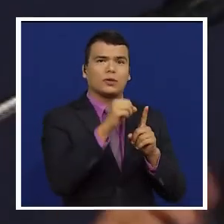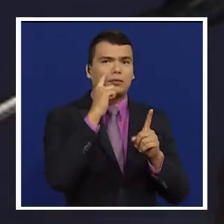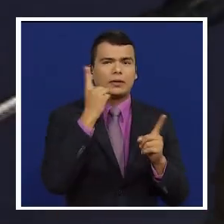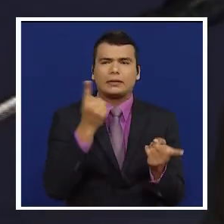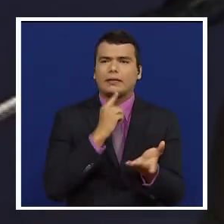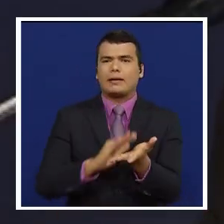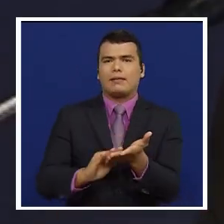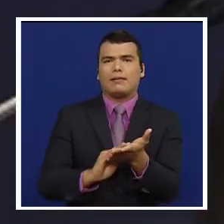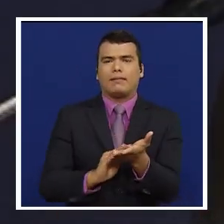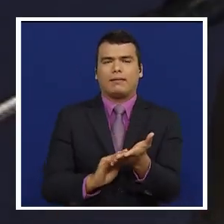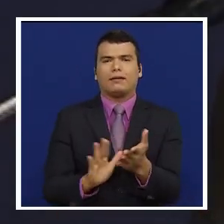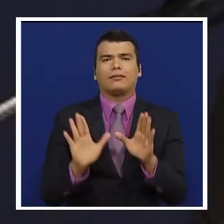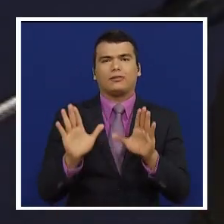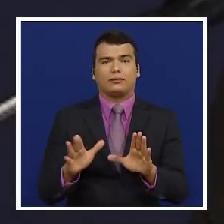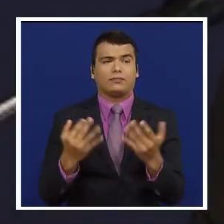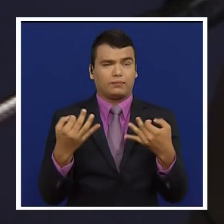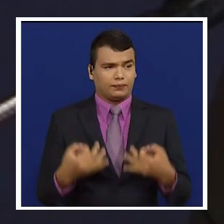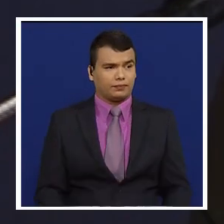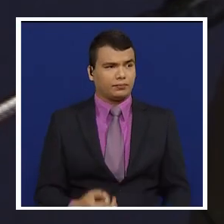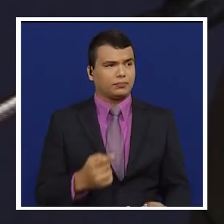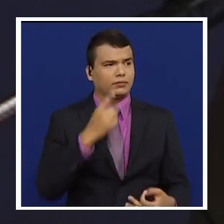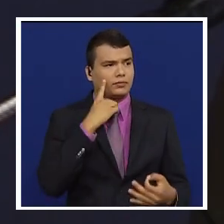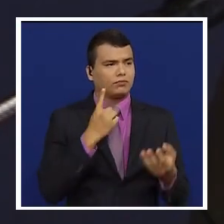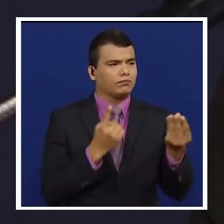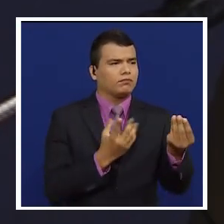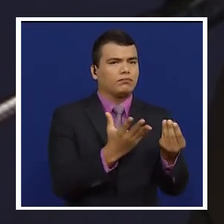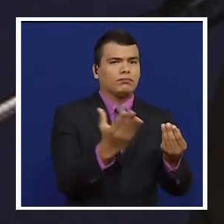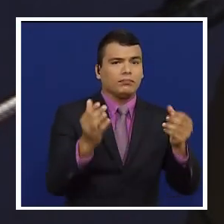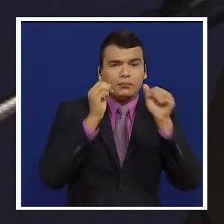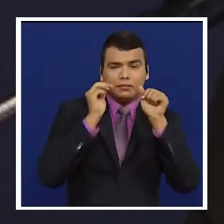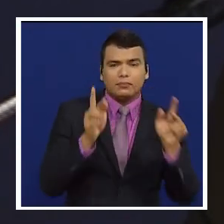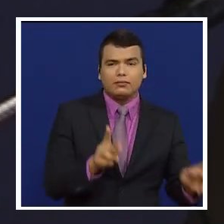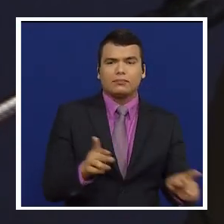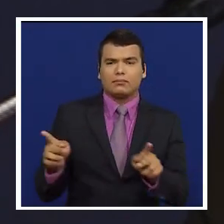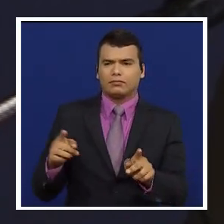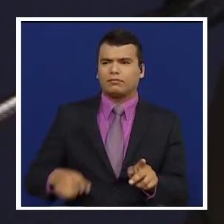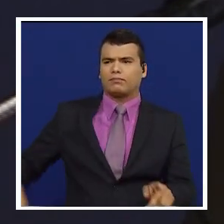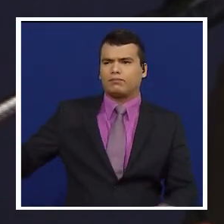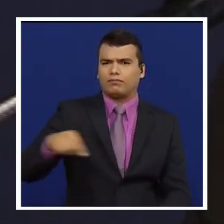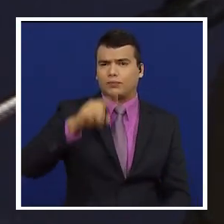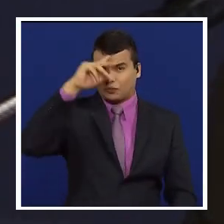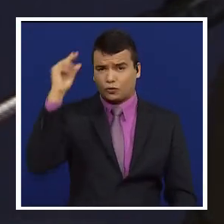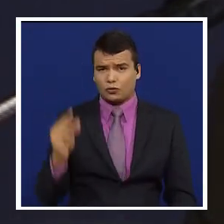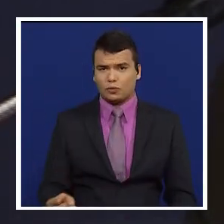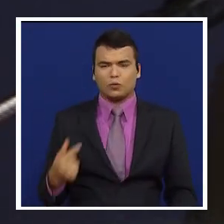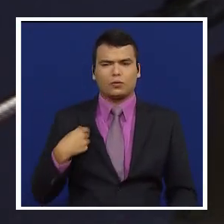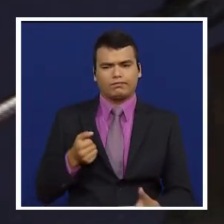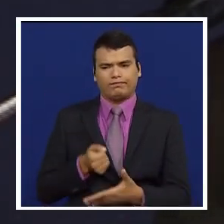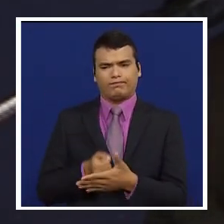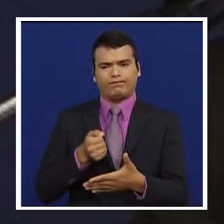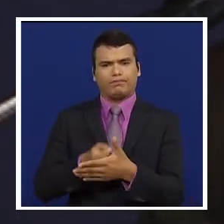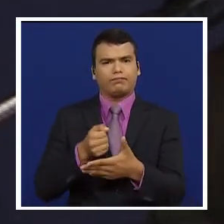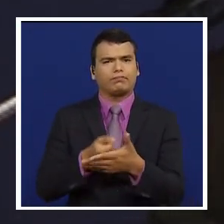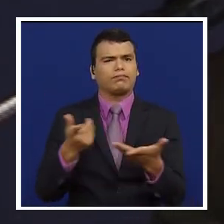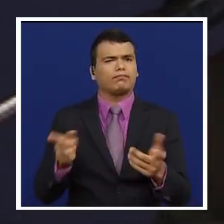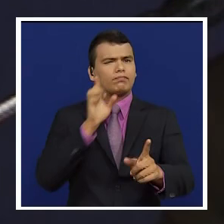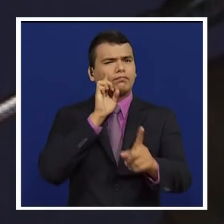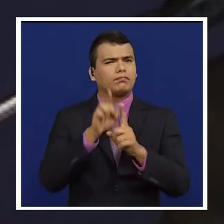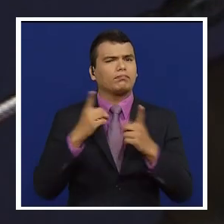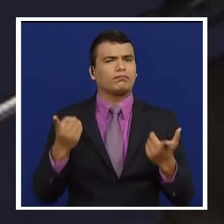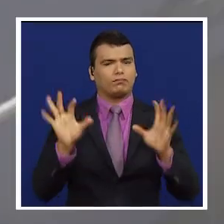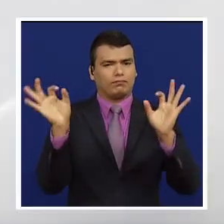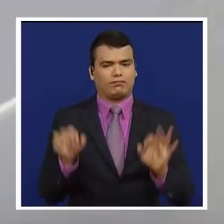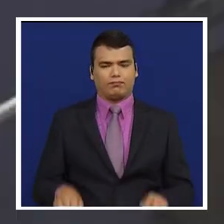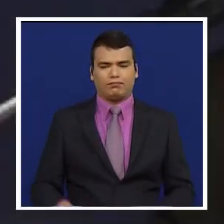grupos y unas personas que han trabajado mucho para organizar